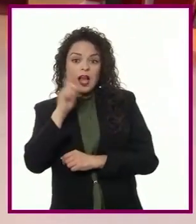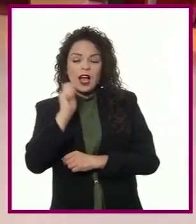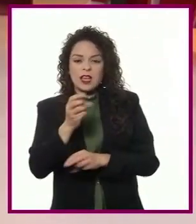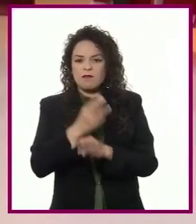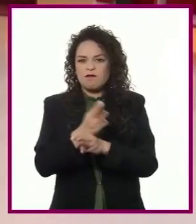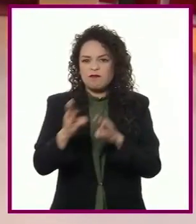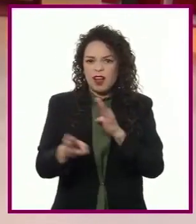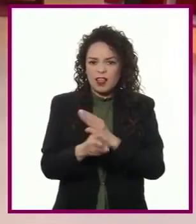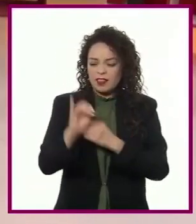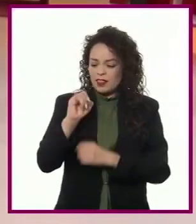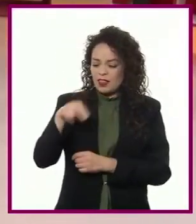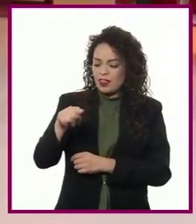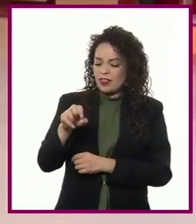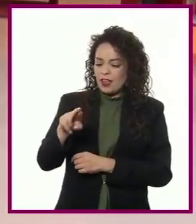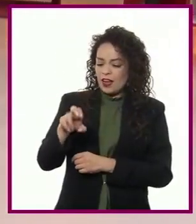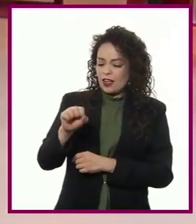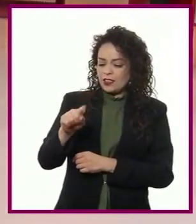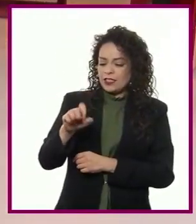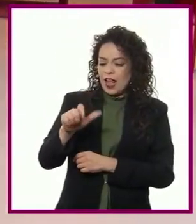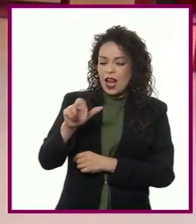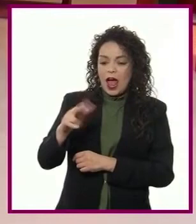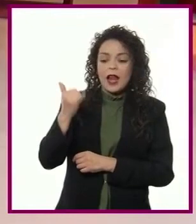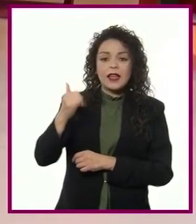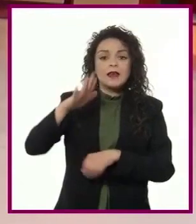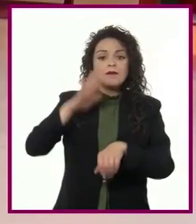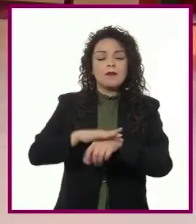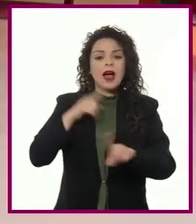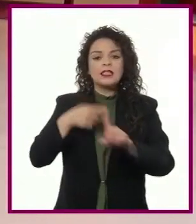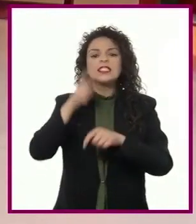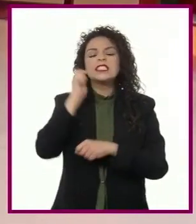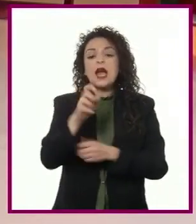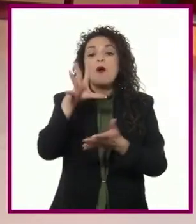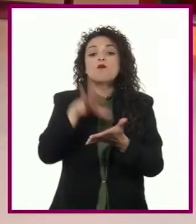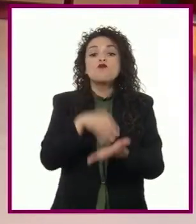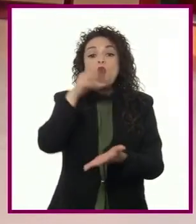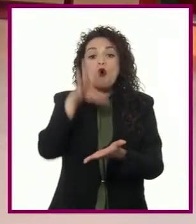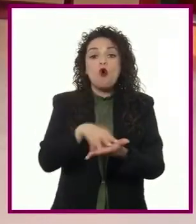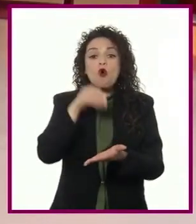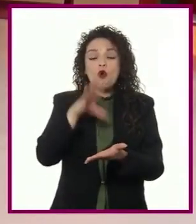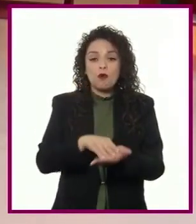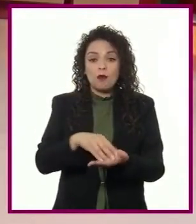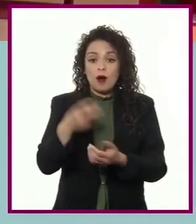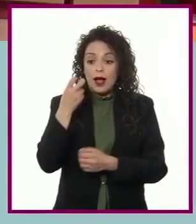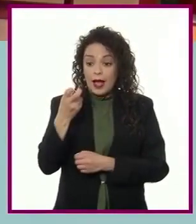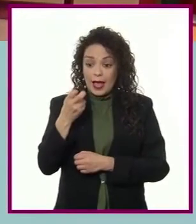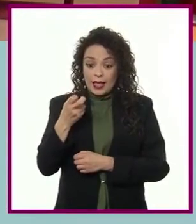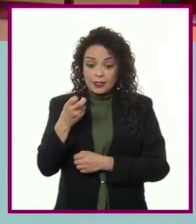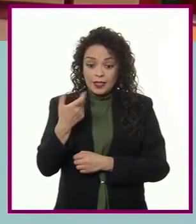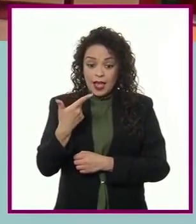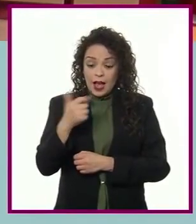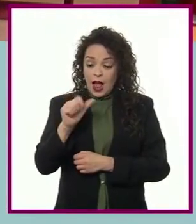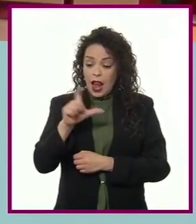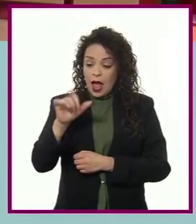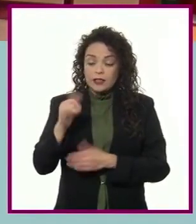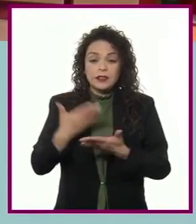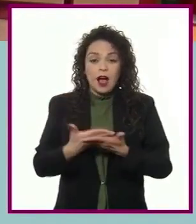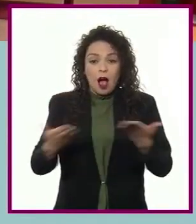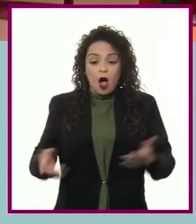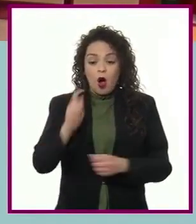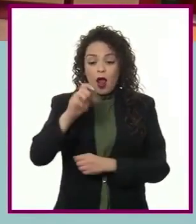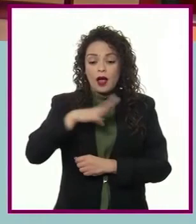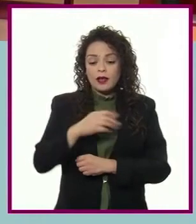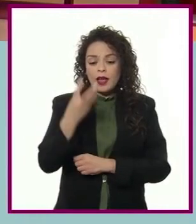materia interestelar, sobre todo polvo, las galaxias lenticulares hasta ahora constituyen solo